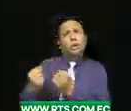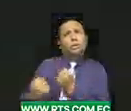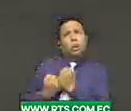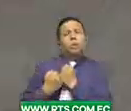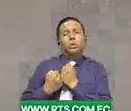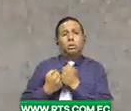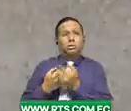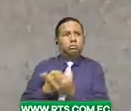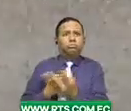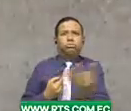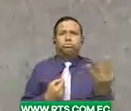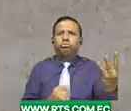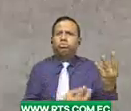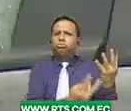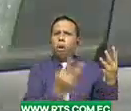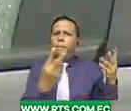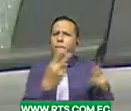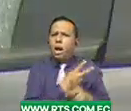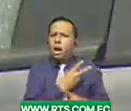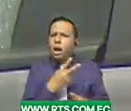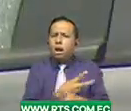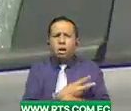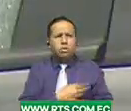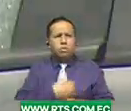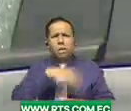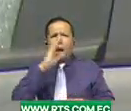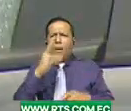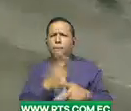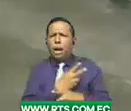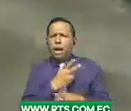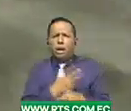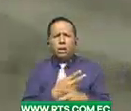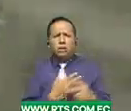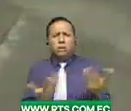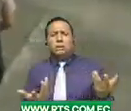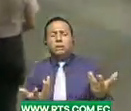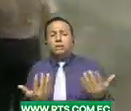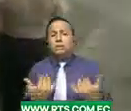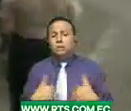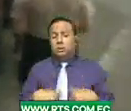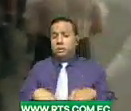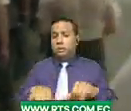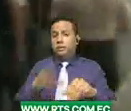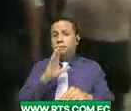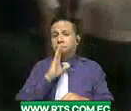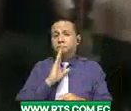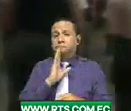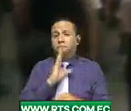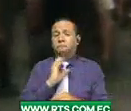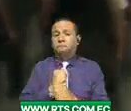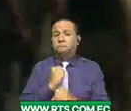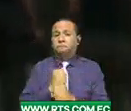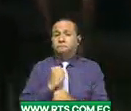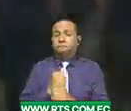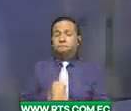bandas delictivas en los últimos meses, no solo en Guayaquil. Informó Charlie Pisa.